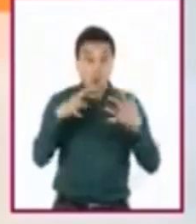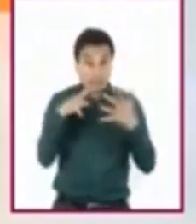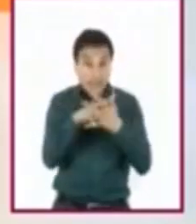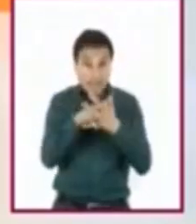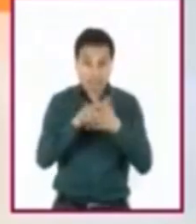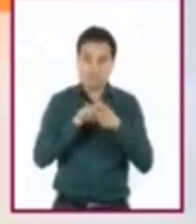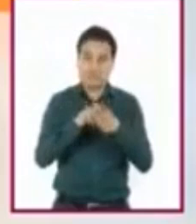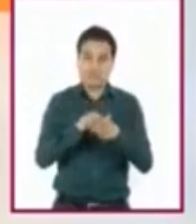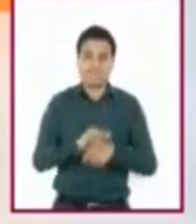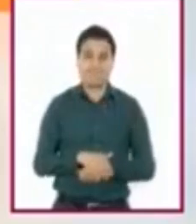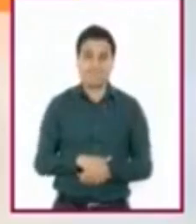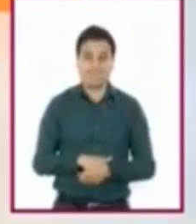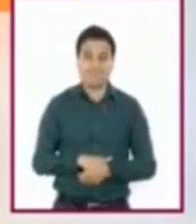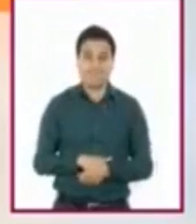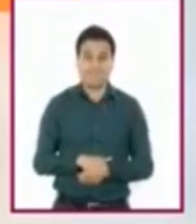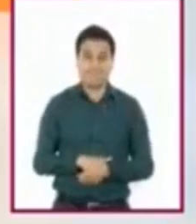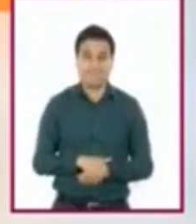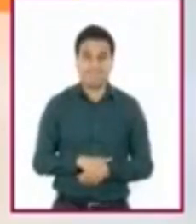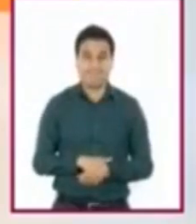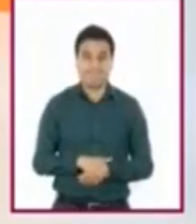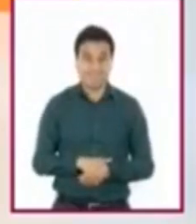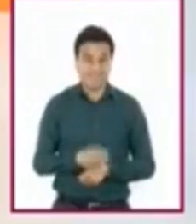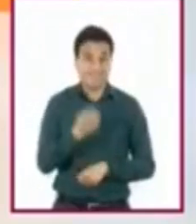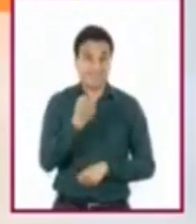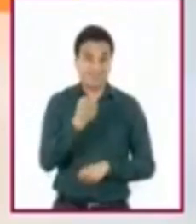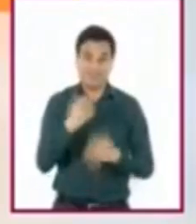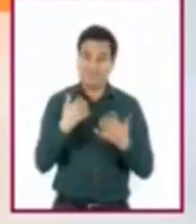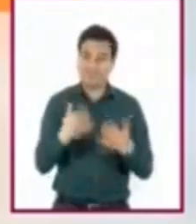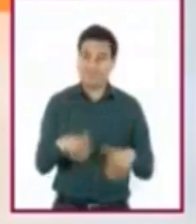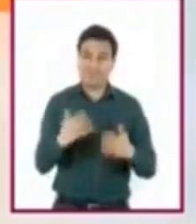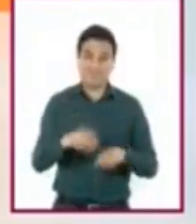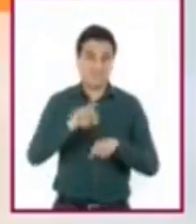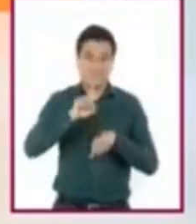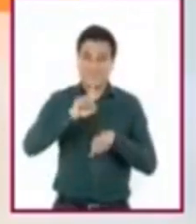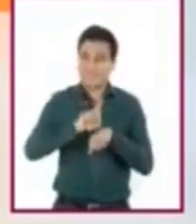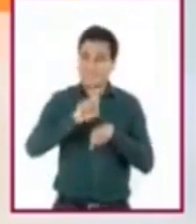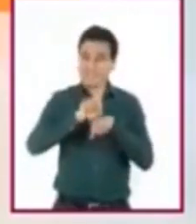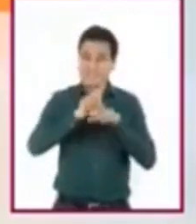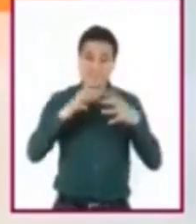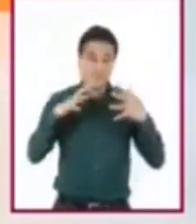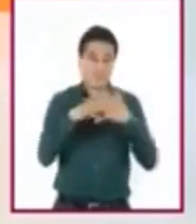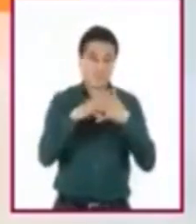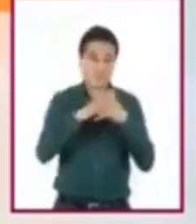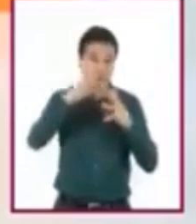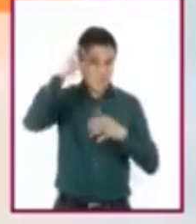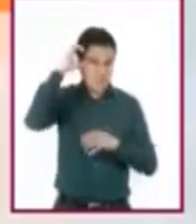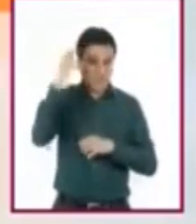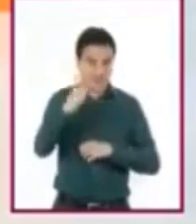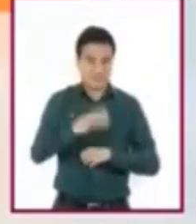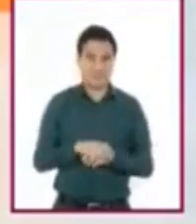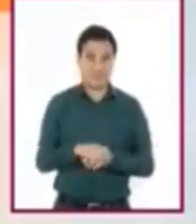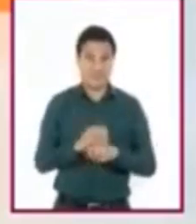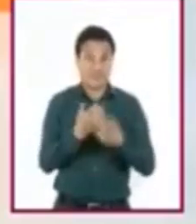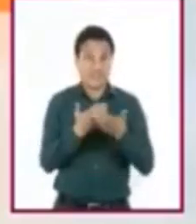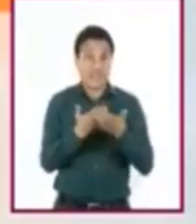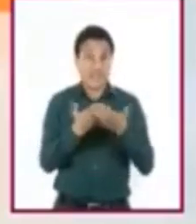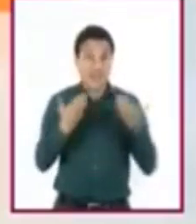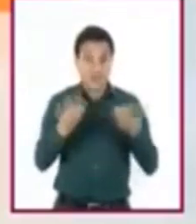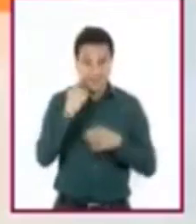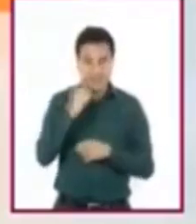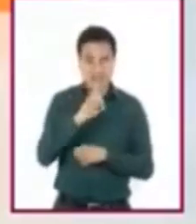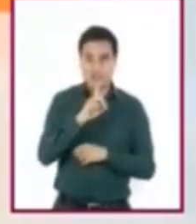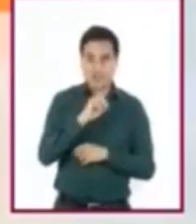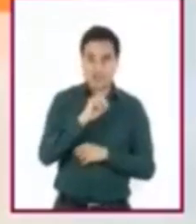Y muy más recia y muy más cruda de cada día. Muy bien, ahora veamos lo que dice Domingo